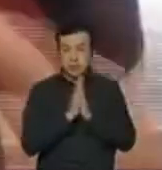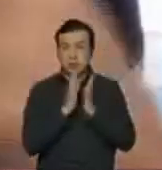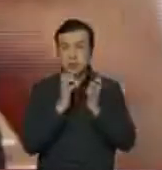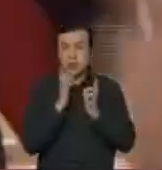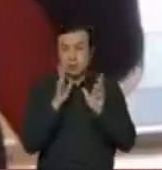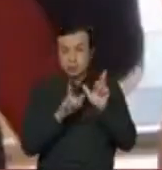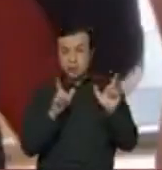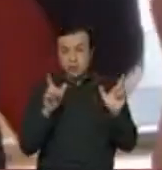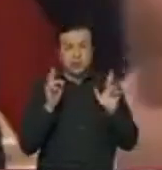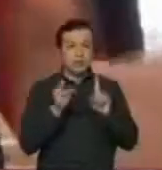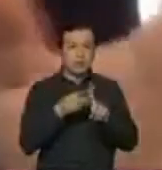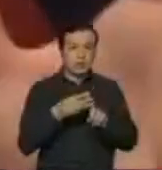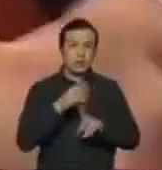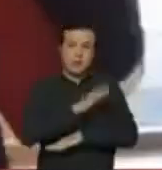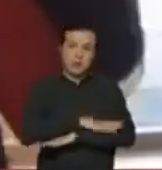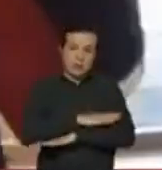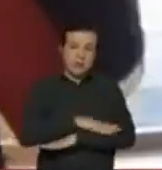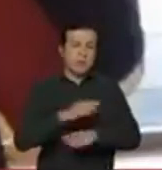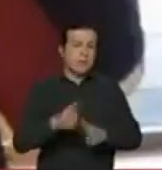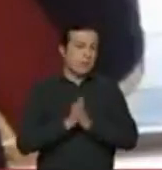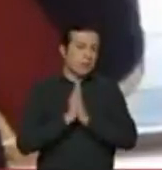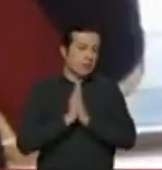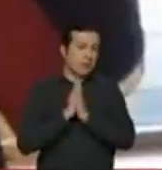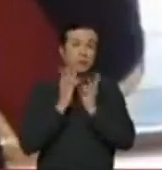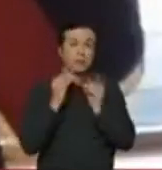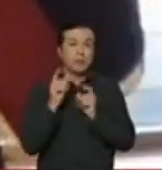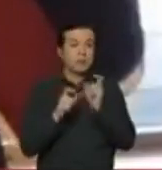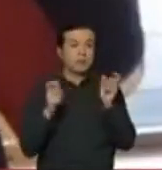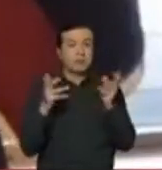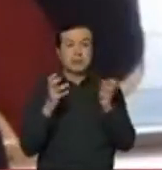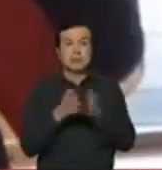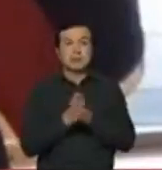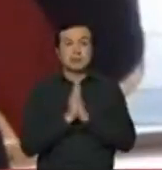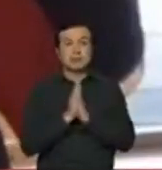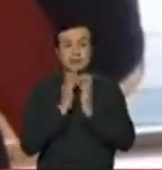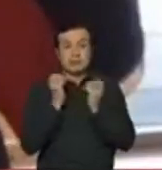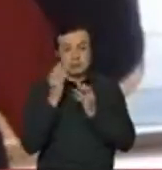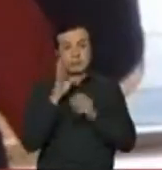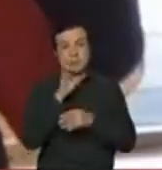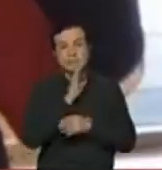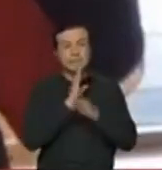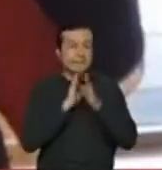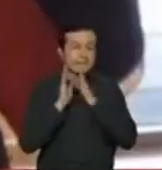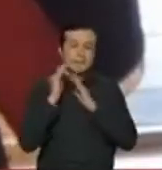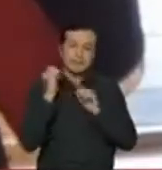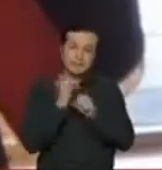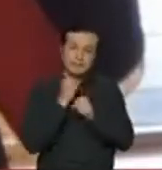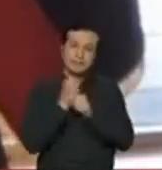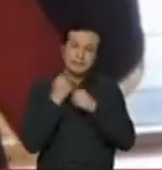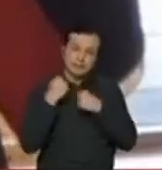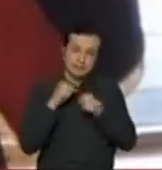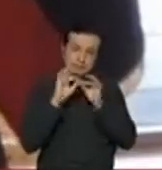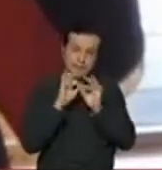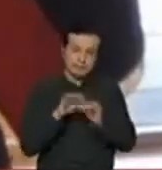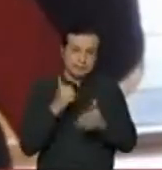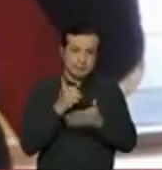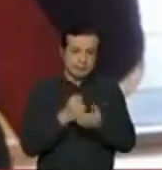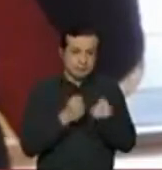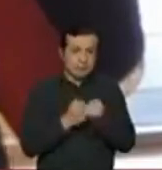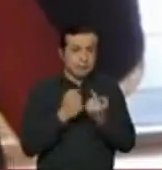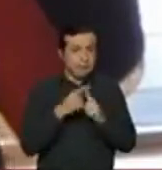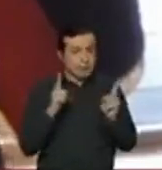sistema informático y a solicitar información. Hay que tener un poco de paciencia, estamos tratando de solucionar esos problemas,